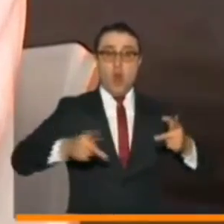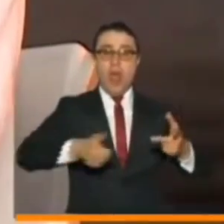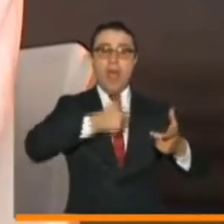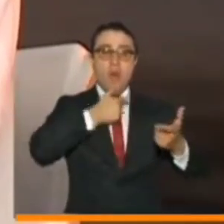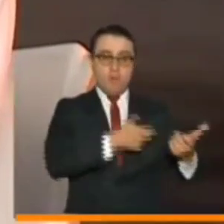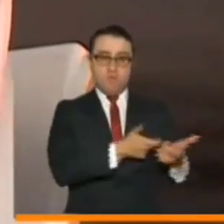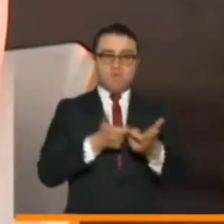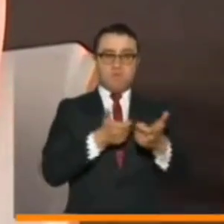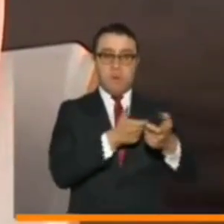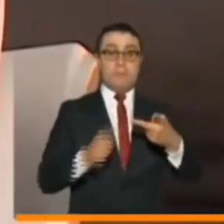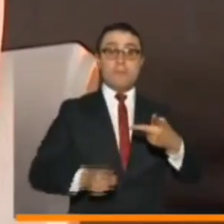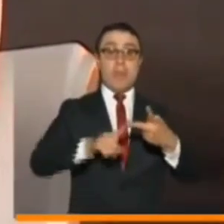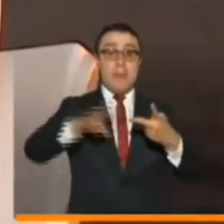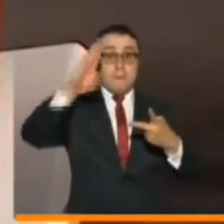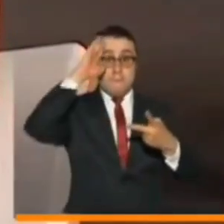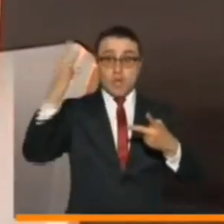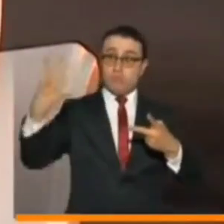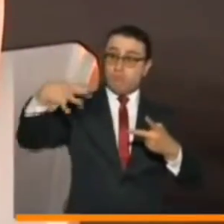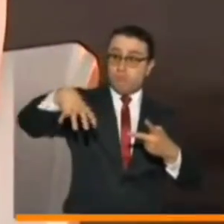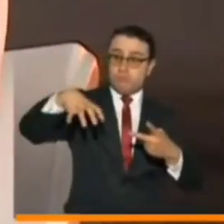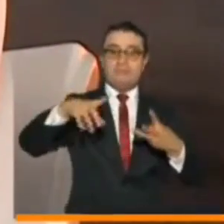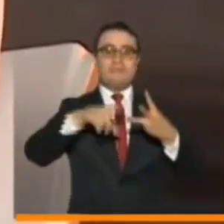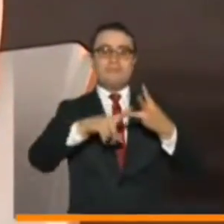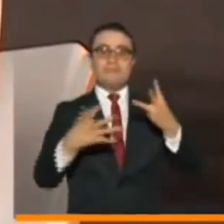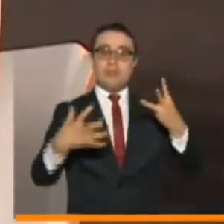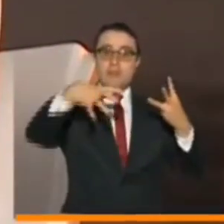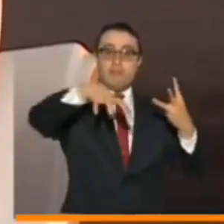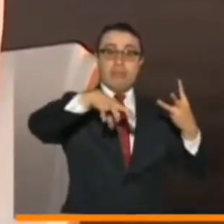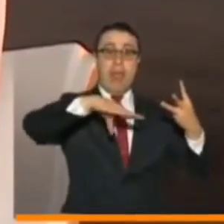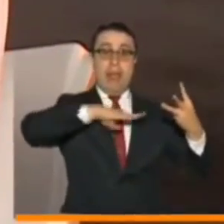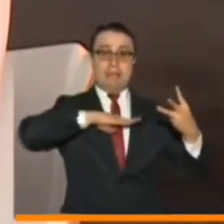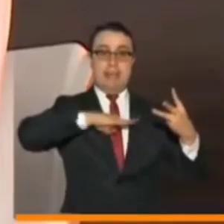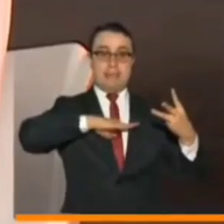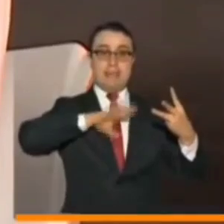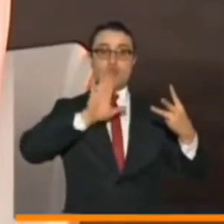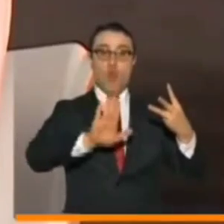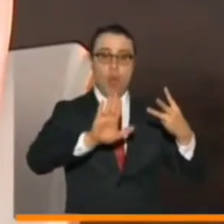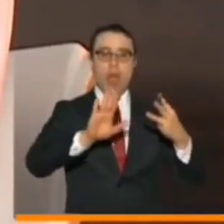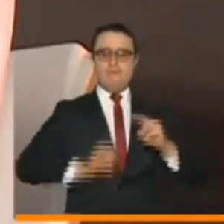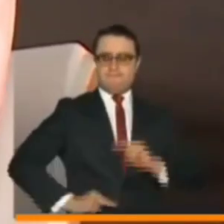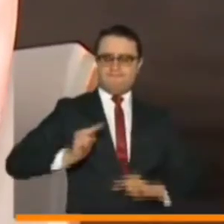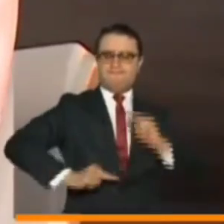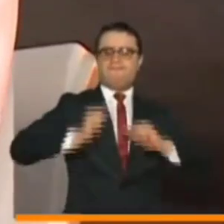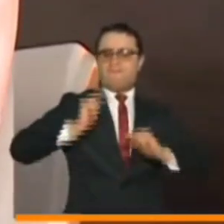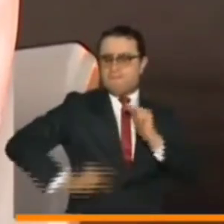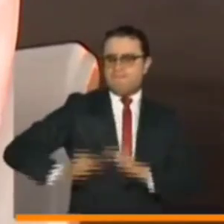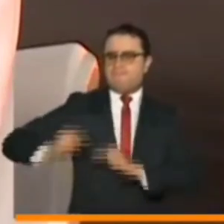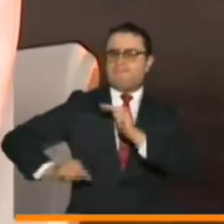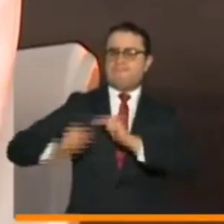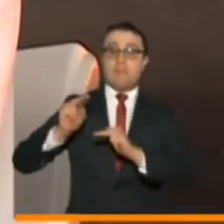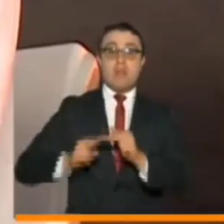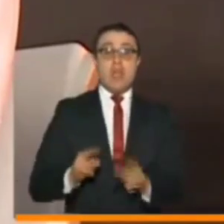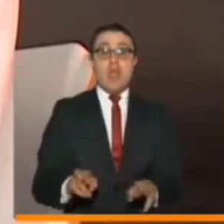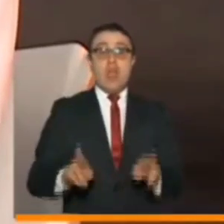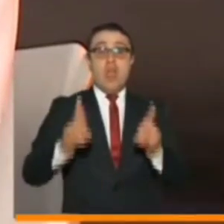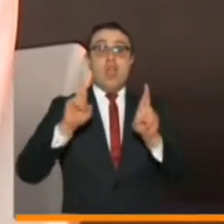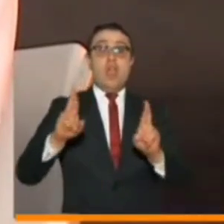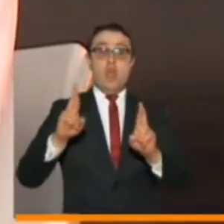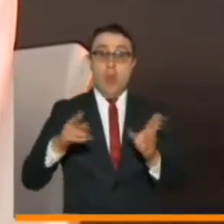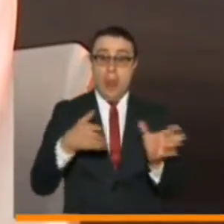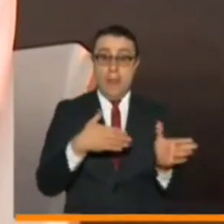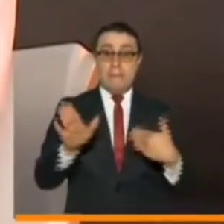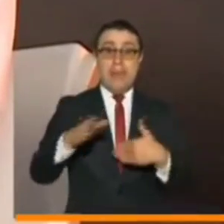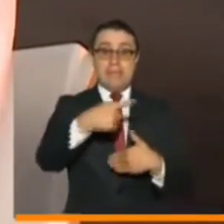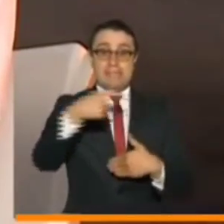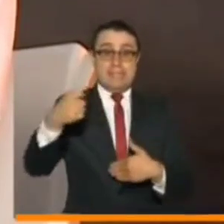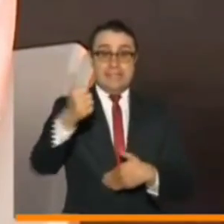la estación de policía y de la alcaldía. Y asimismo, llegar a, ojalá, antes de que se acabe el Plan 100 el